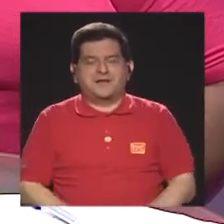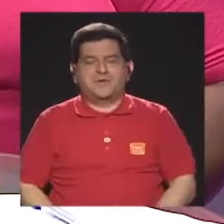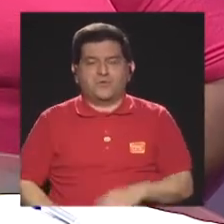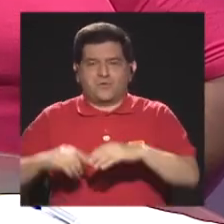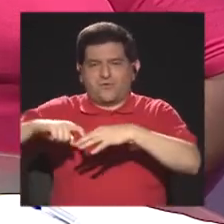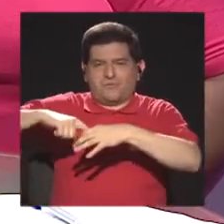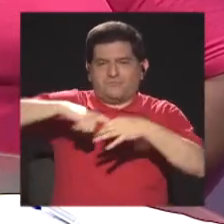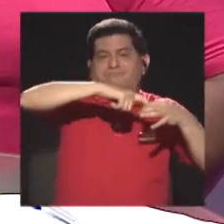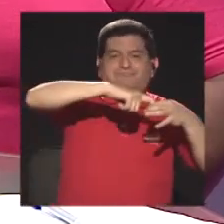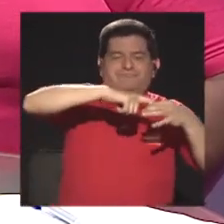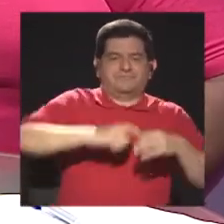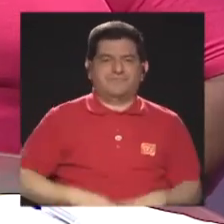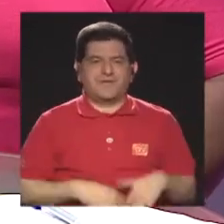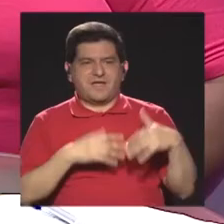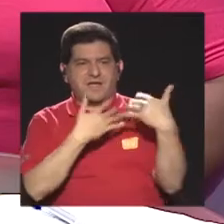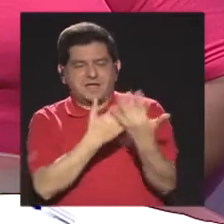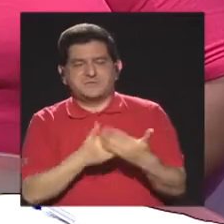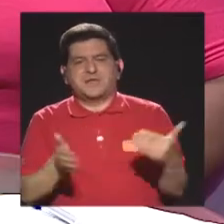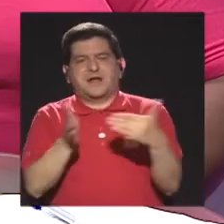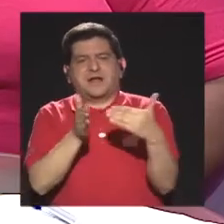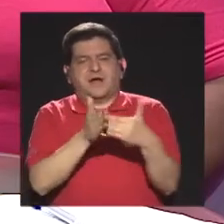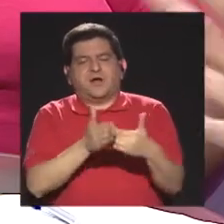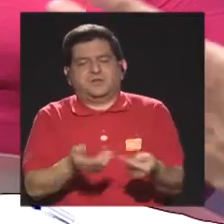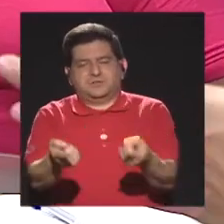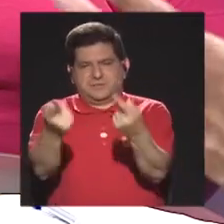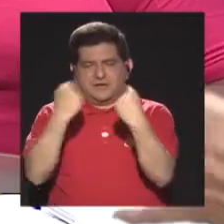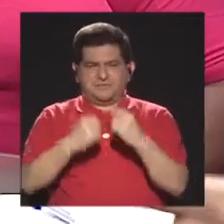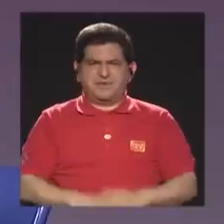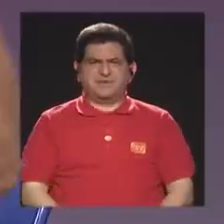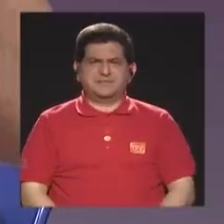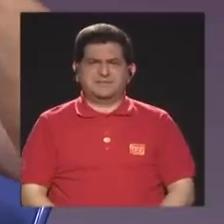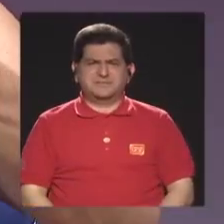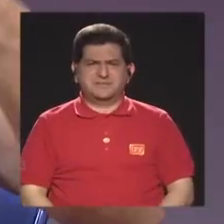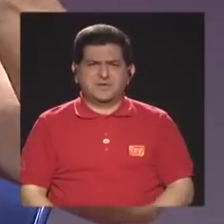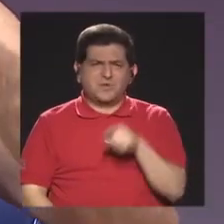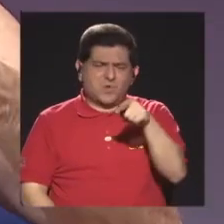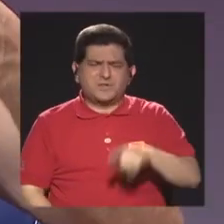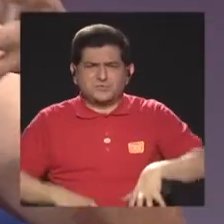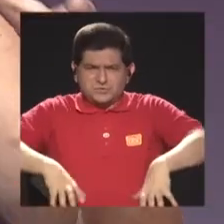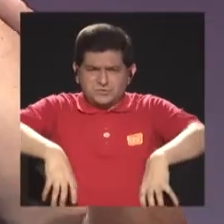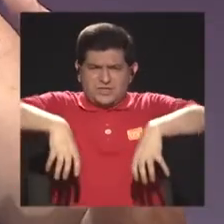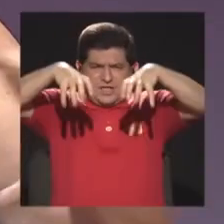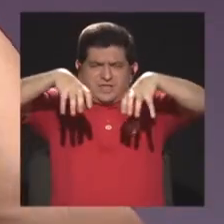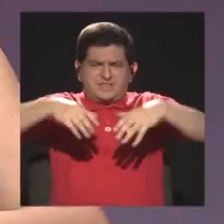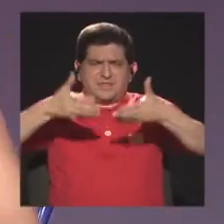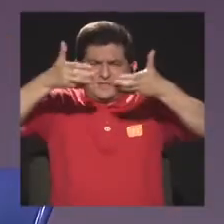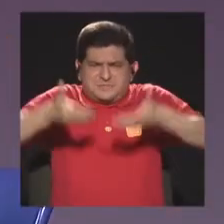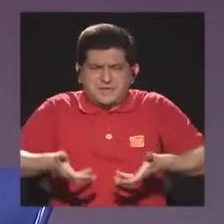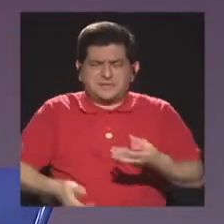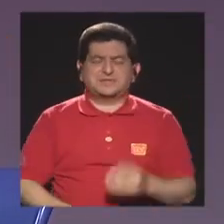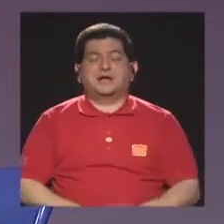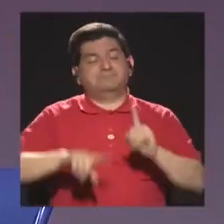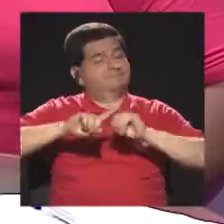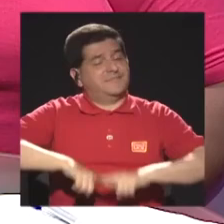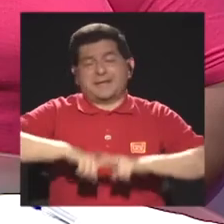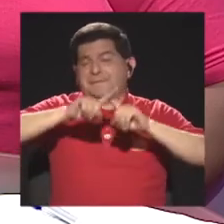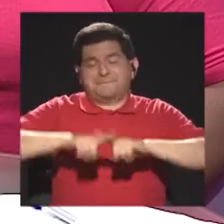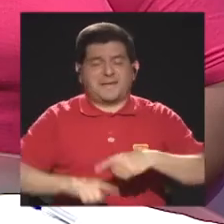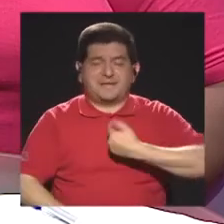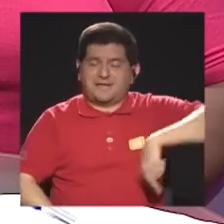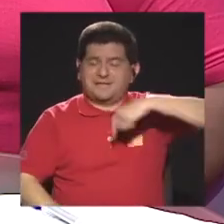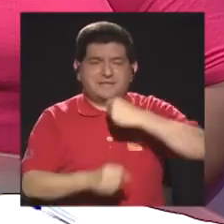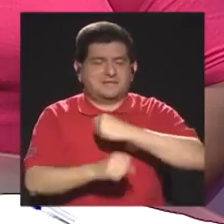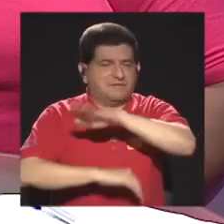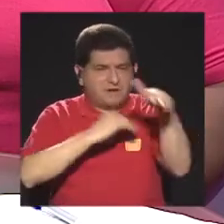tienes que esperar hasta que el barco se devuelva para que el montacargas. ¿Cuánto puede pesar cada vez que ustedes levantan una cosa. Es que es dependiendo, porque nosotros trabajamos de